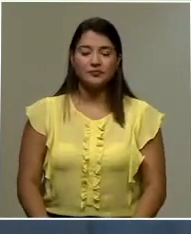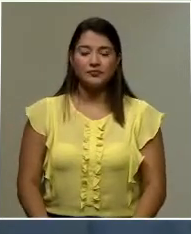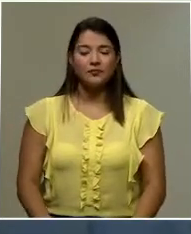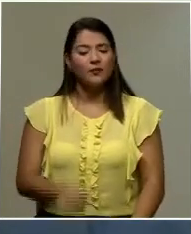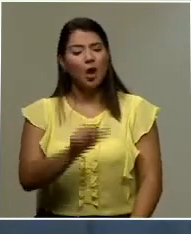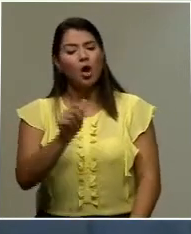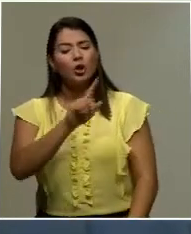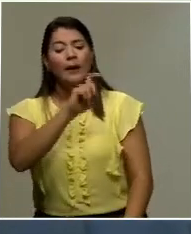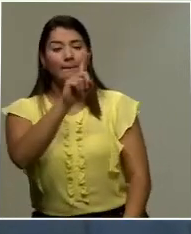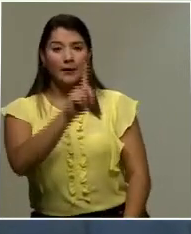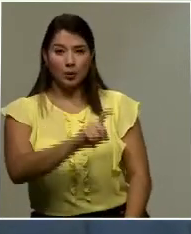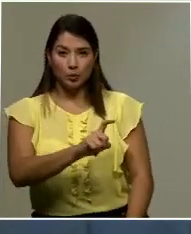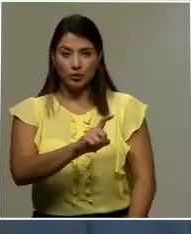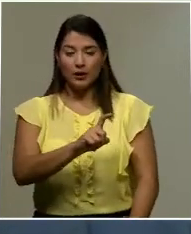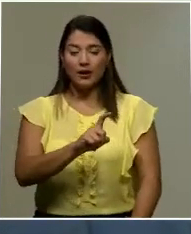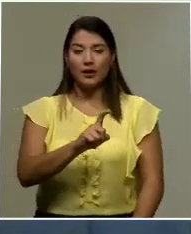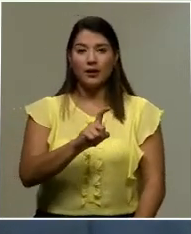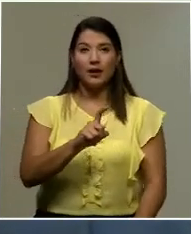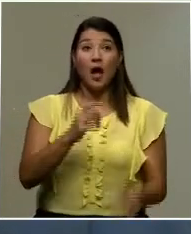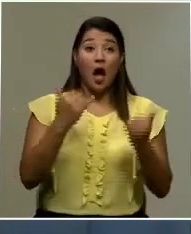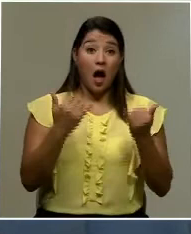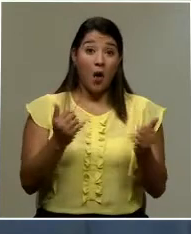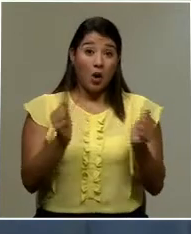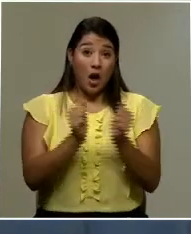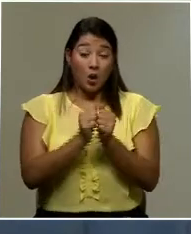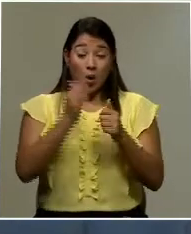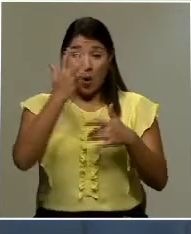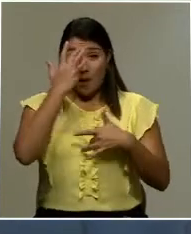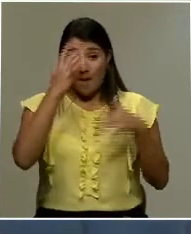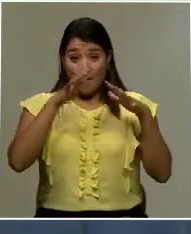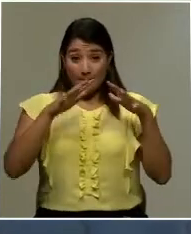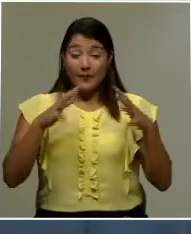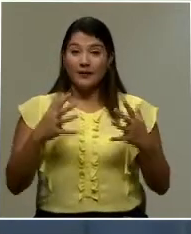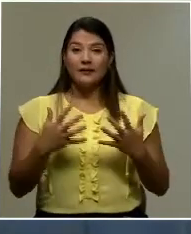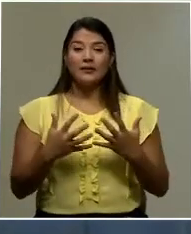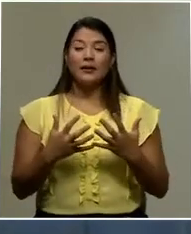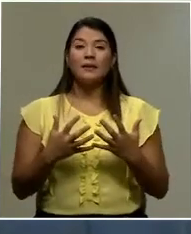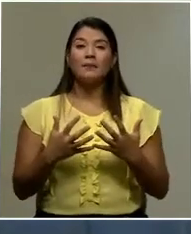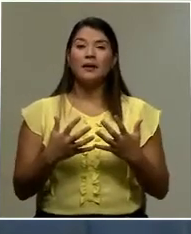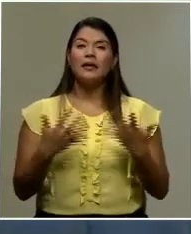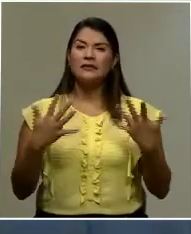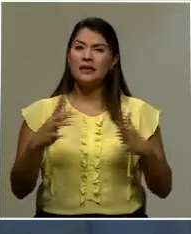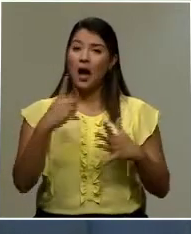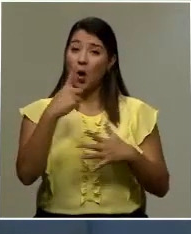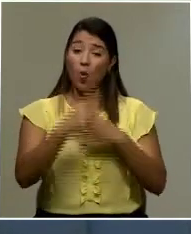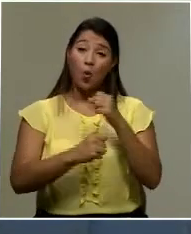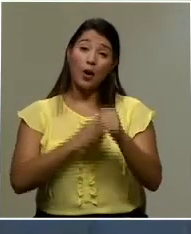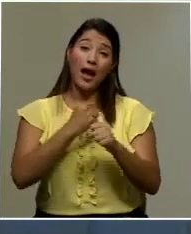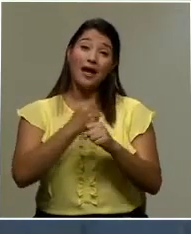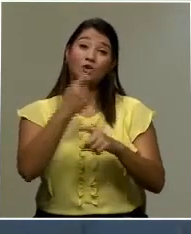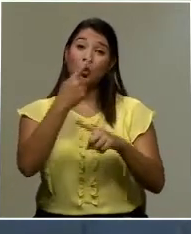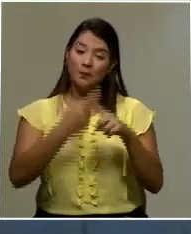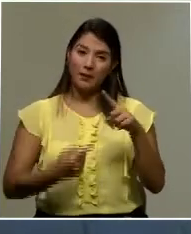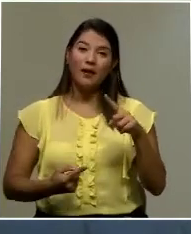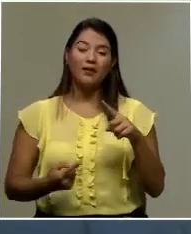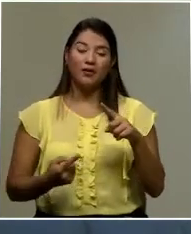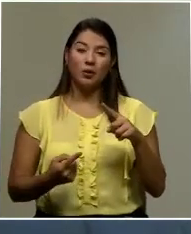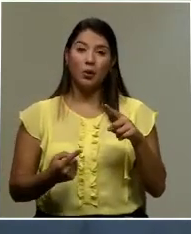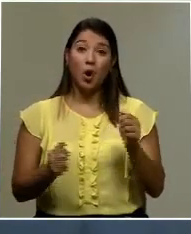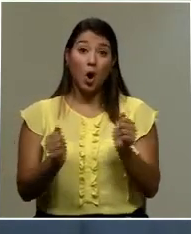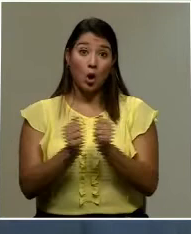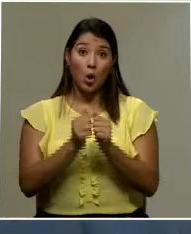Otra pregunta que uno a esta altura de la pandemia, ya cuando ya ha pasado un año y medio, hemos estado un año y medio en